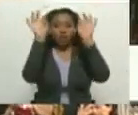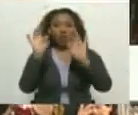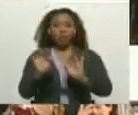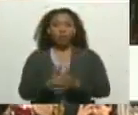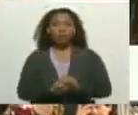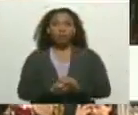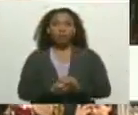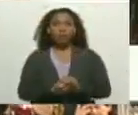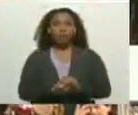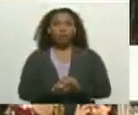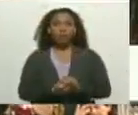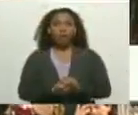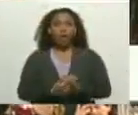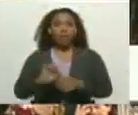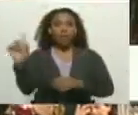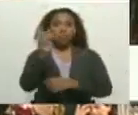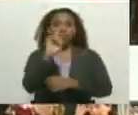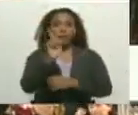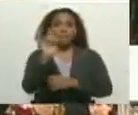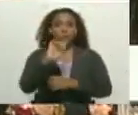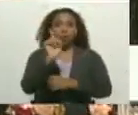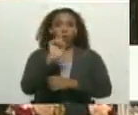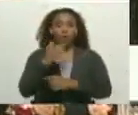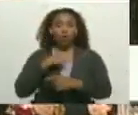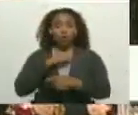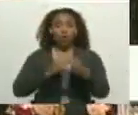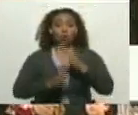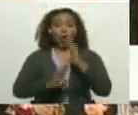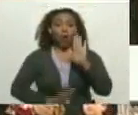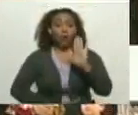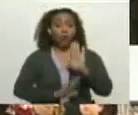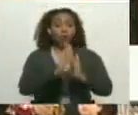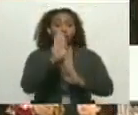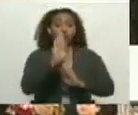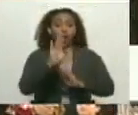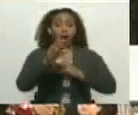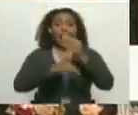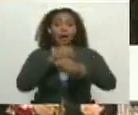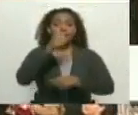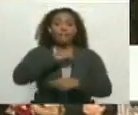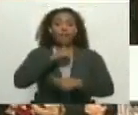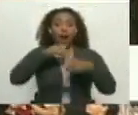que tampoco hemos todavía superado, que es la fase de resistencia,